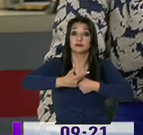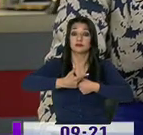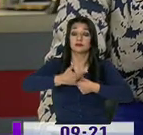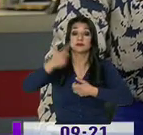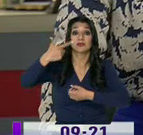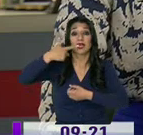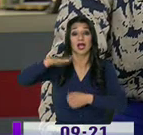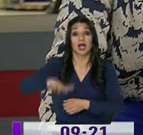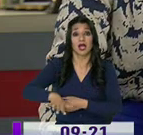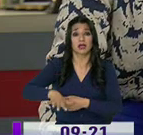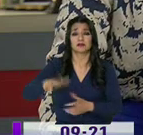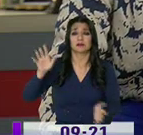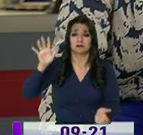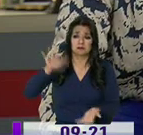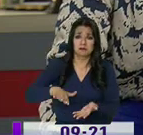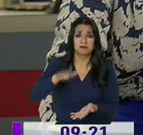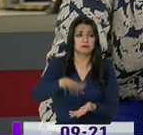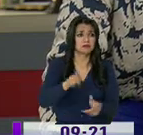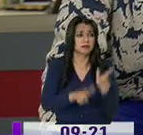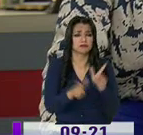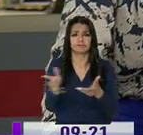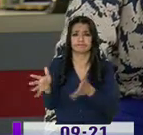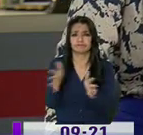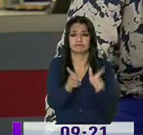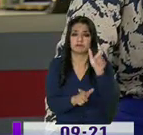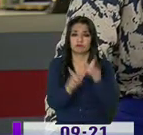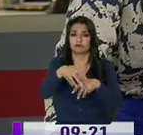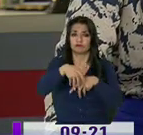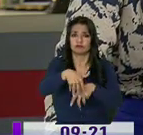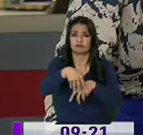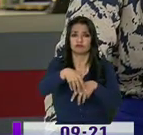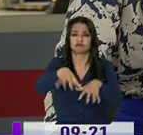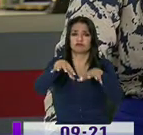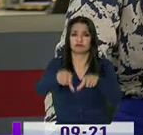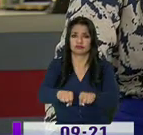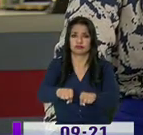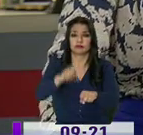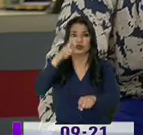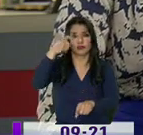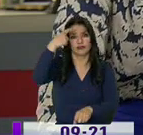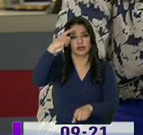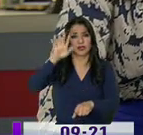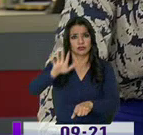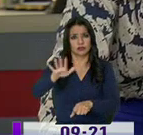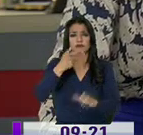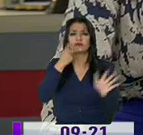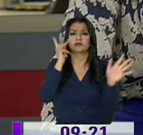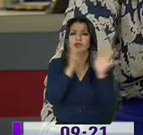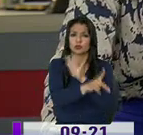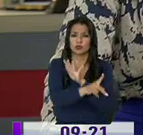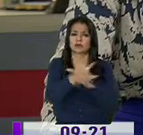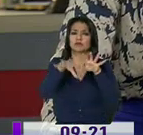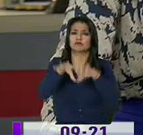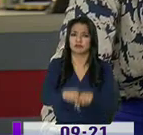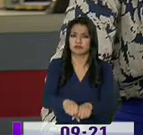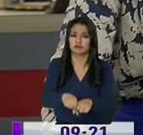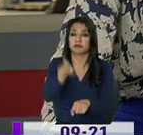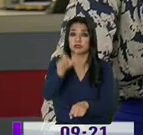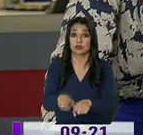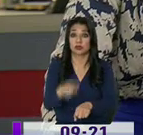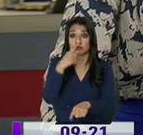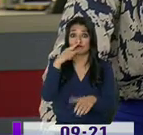gas comienza a causar malestar mientras que los manifestantes continúan tomando la gobernación. Ellos denuncian que habrían capturado a un infiltrado.